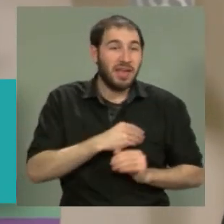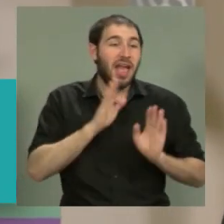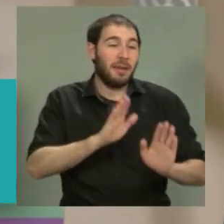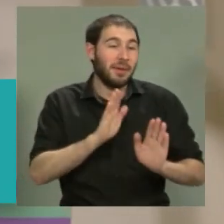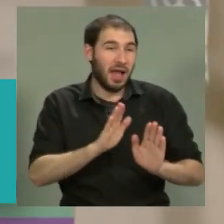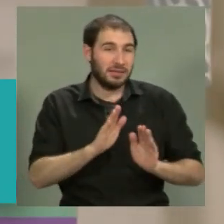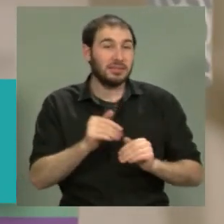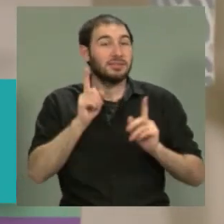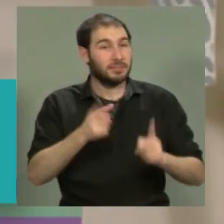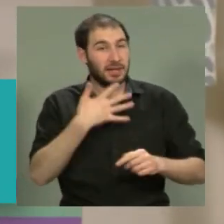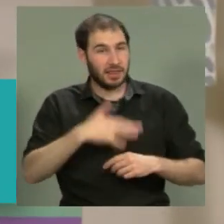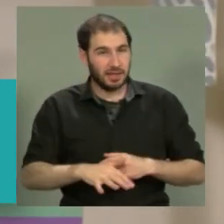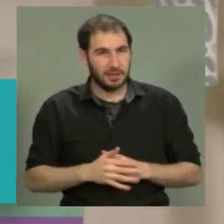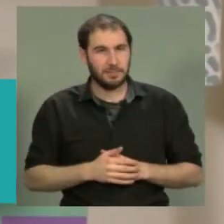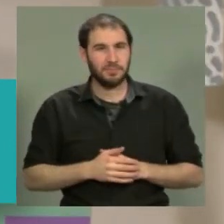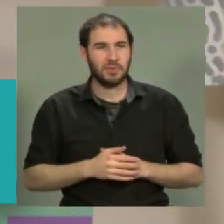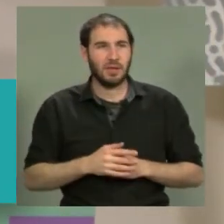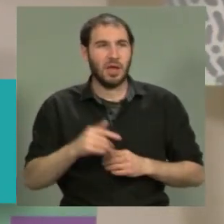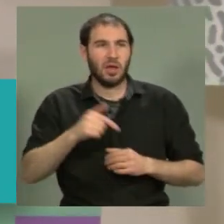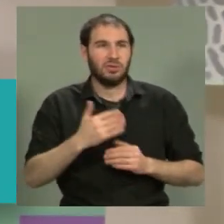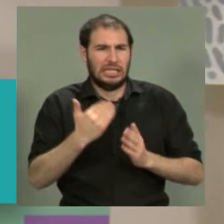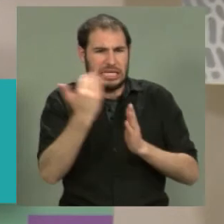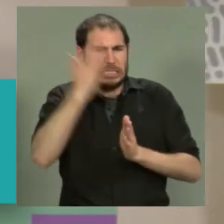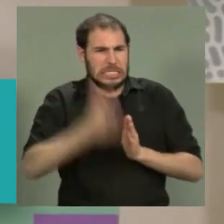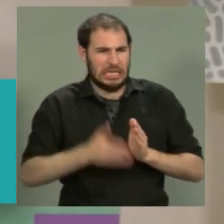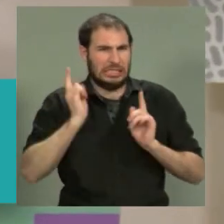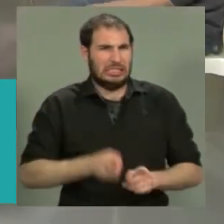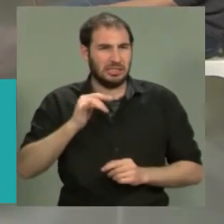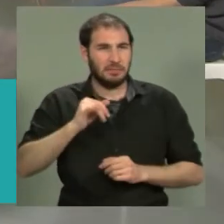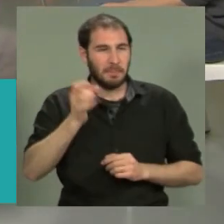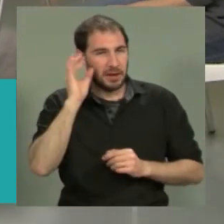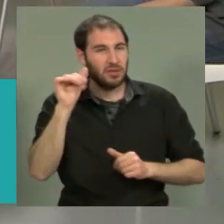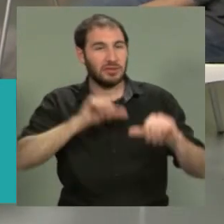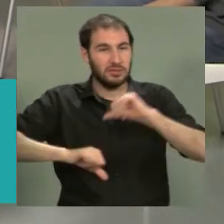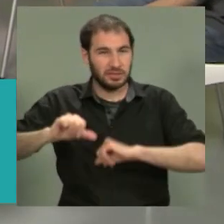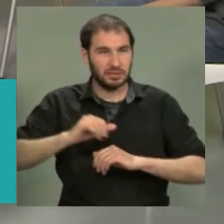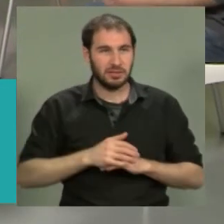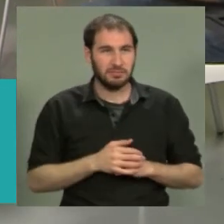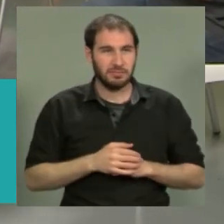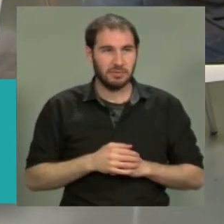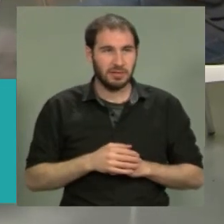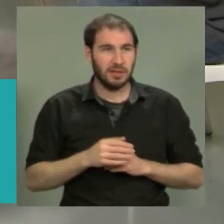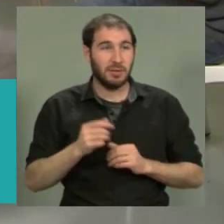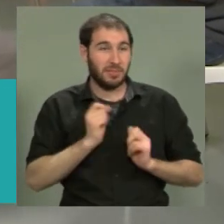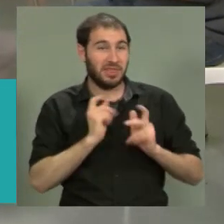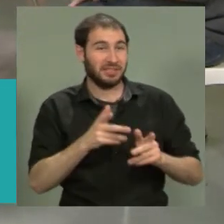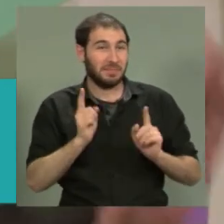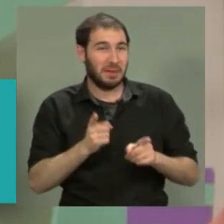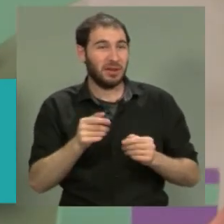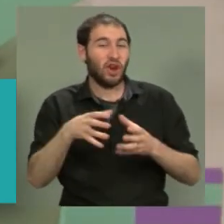y entendamos también de que nada es tan terminal y que me disculpen los científicos. A